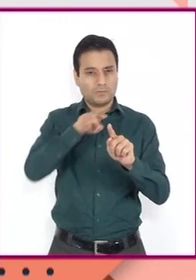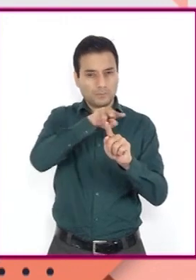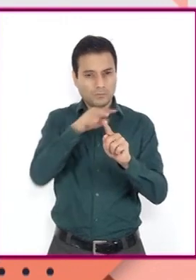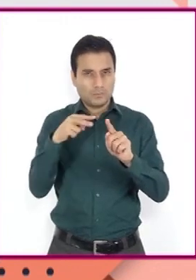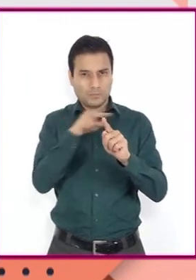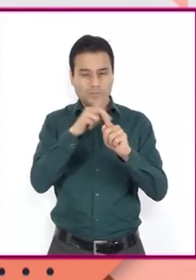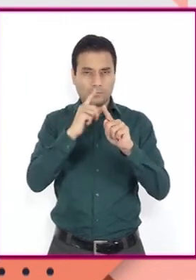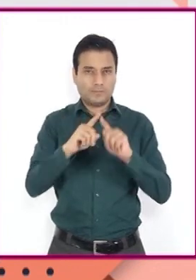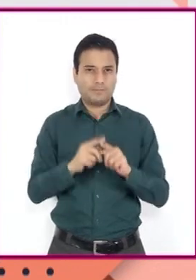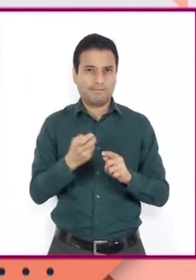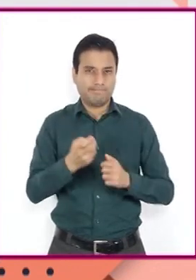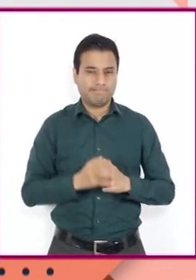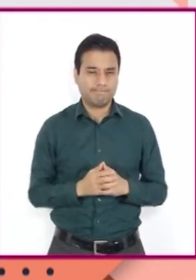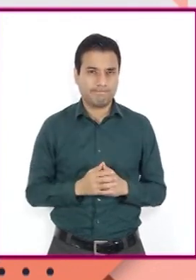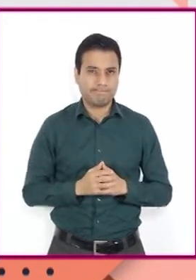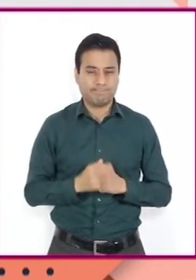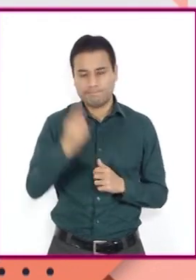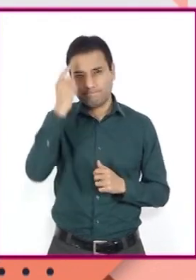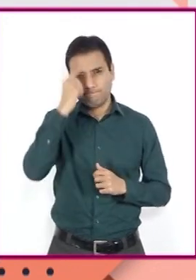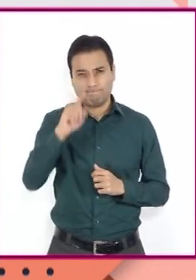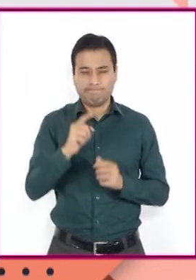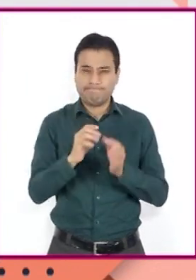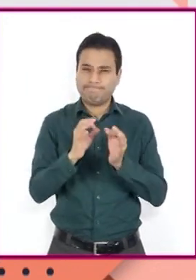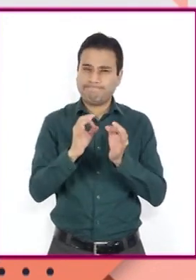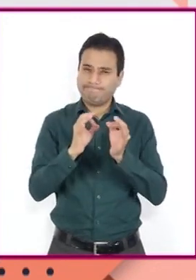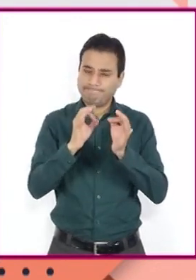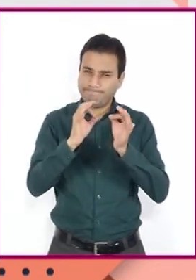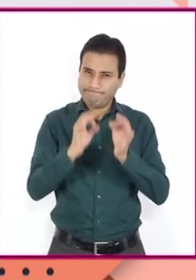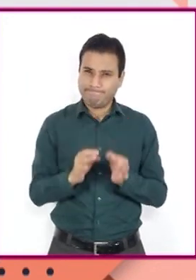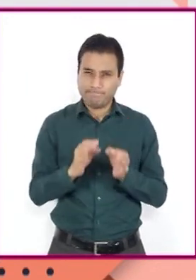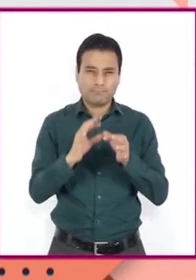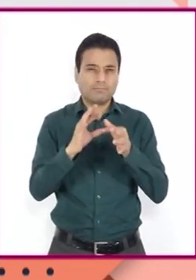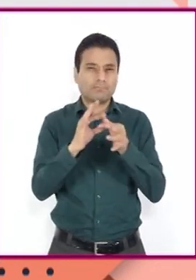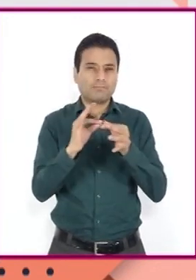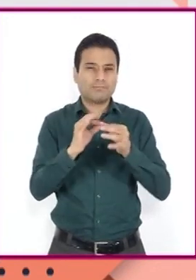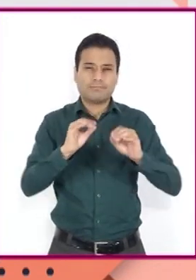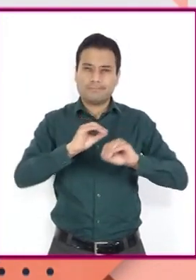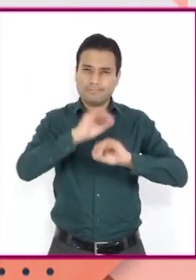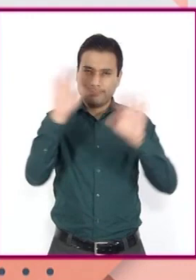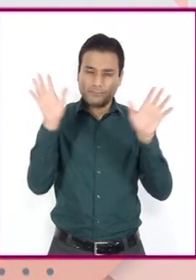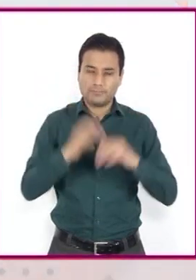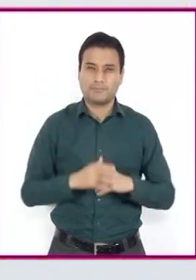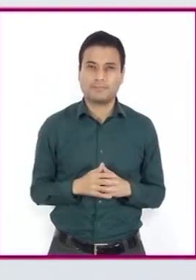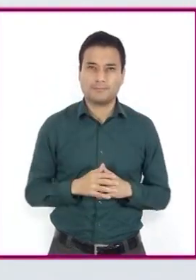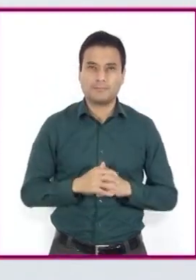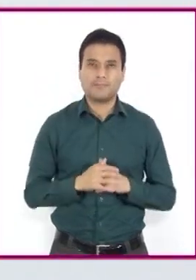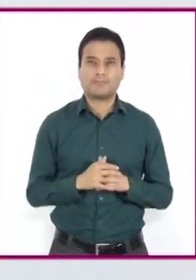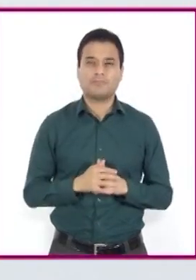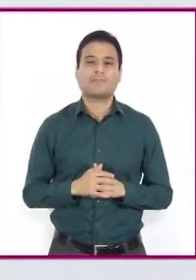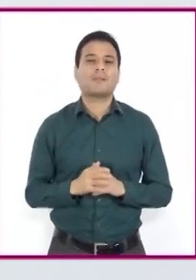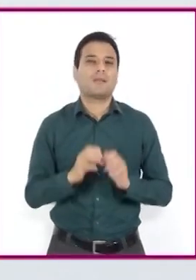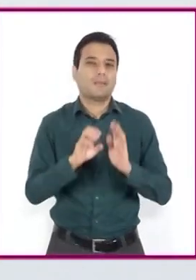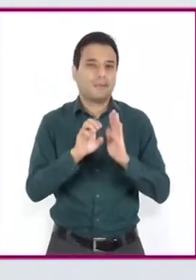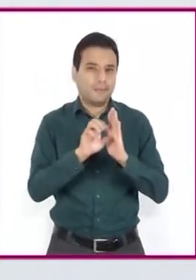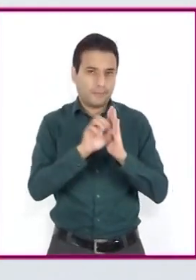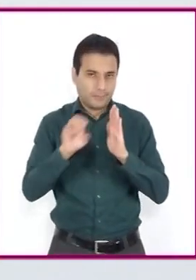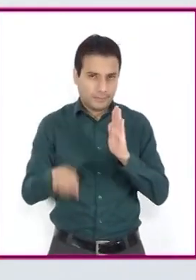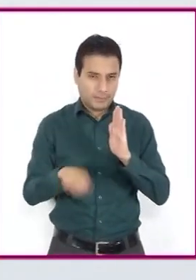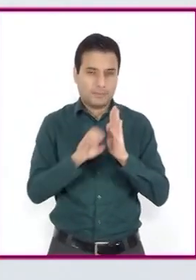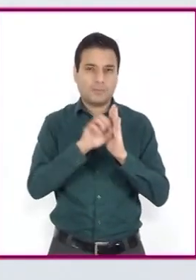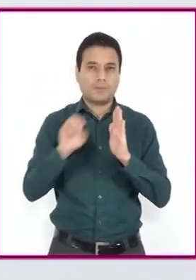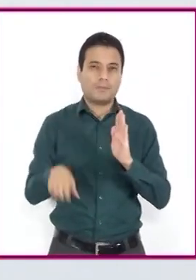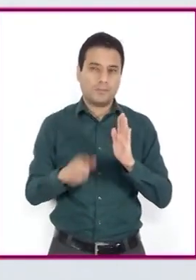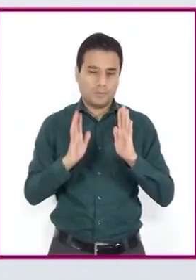y, con ello, matizar o adecuar qué se pretende comunicar en ella. Ya con esos ejemplos me queda